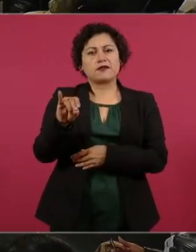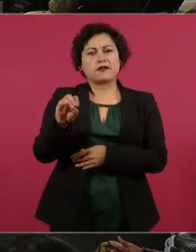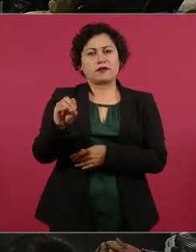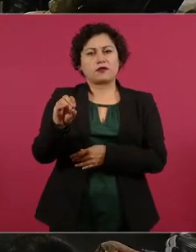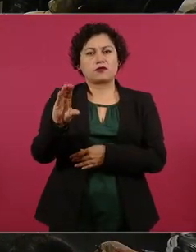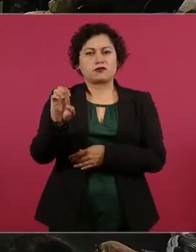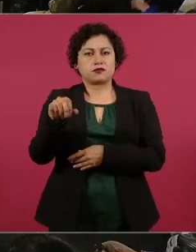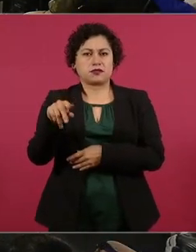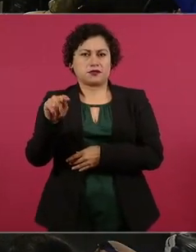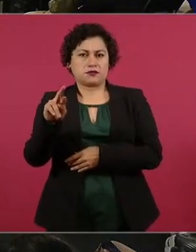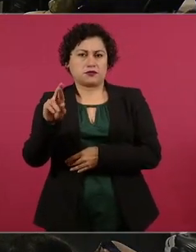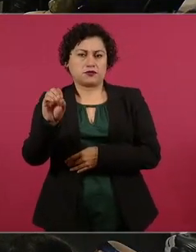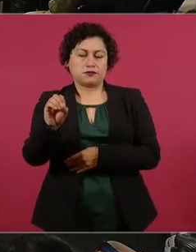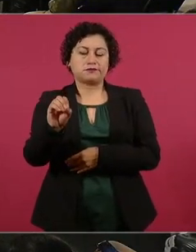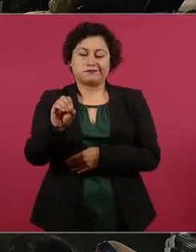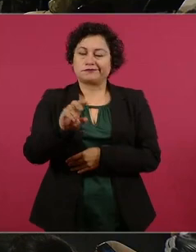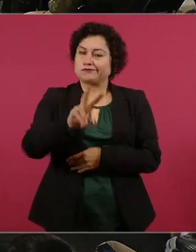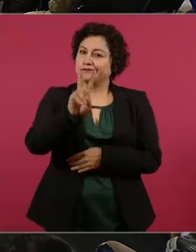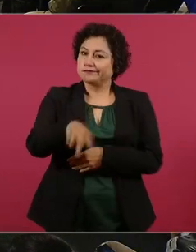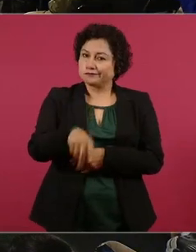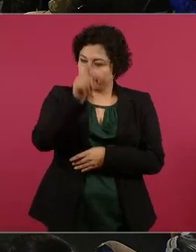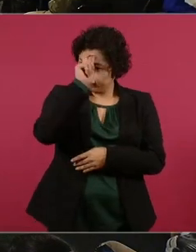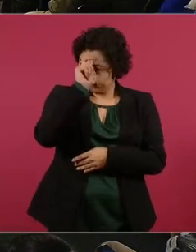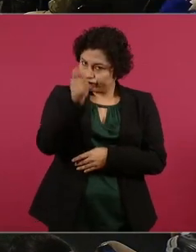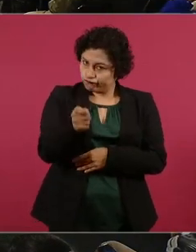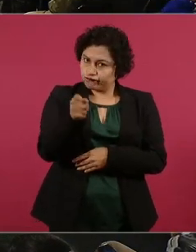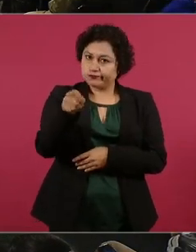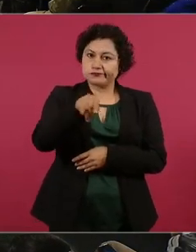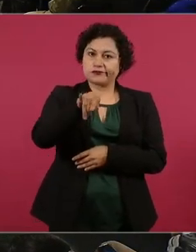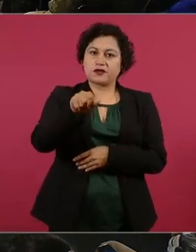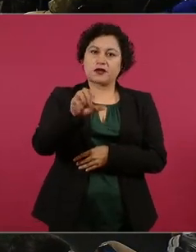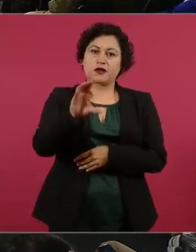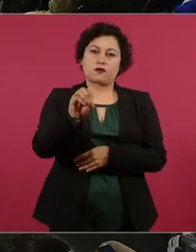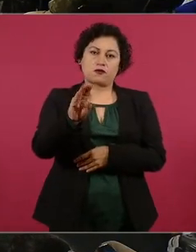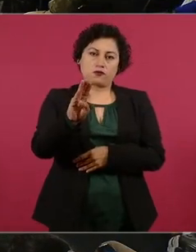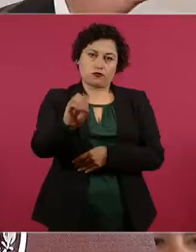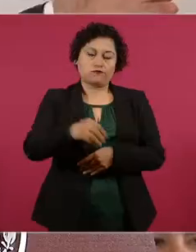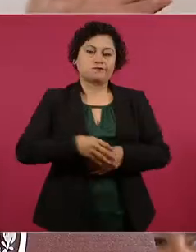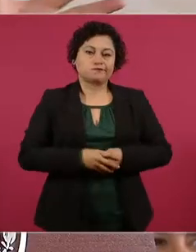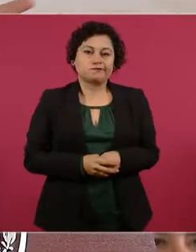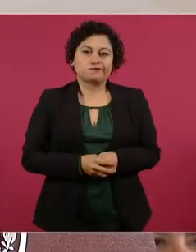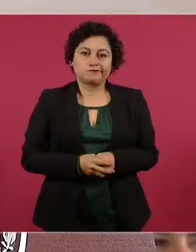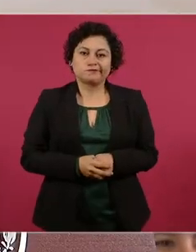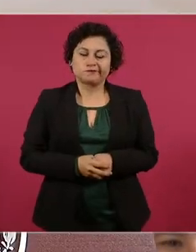Sí, nuestro reconocimiento a Jacobo. Pero estuvo mucho tiempo, ¿no?,